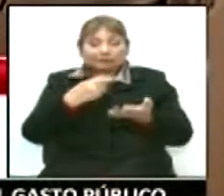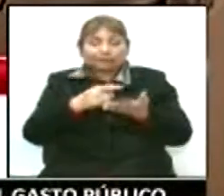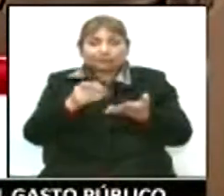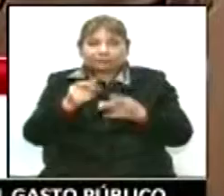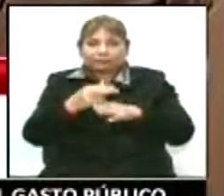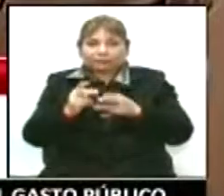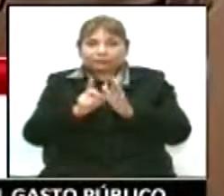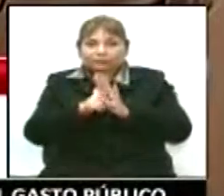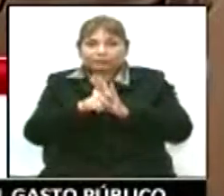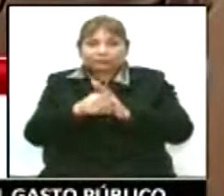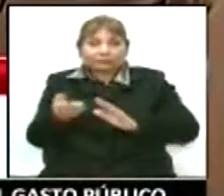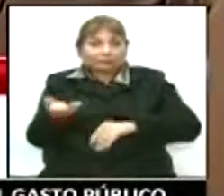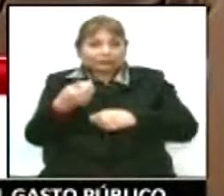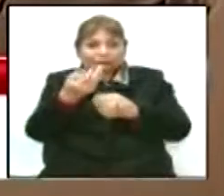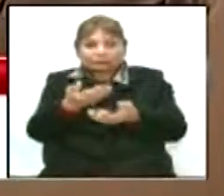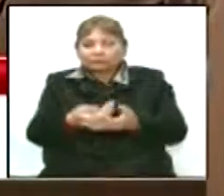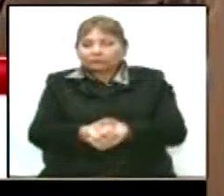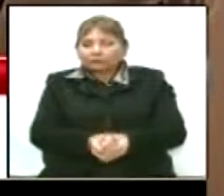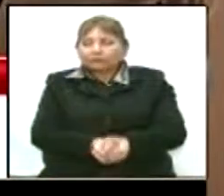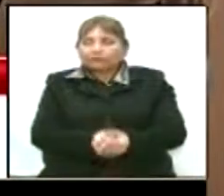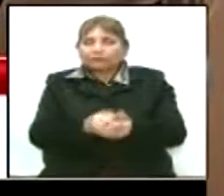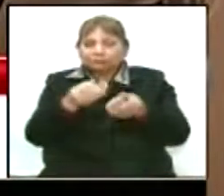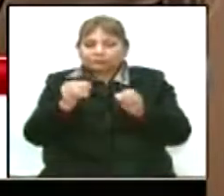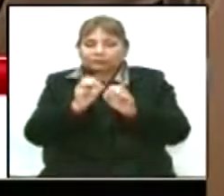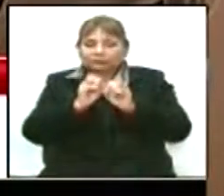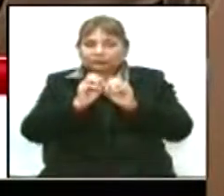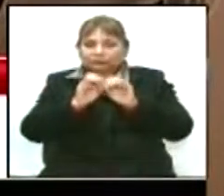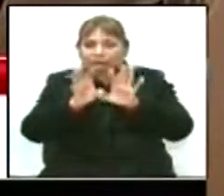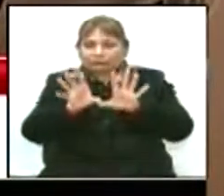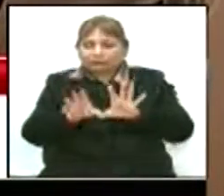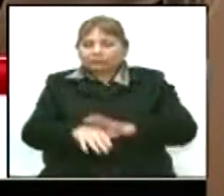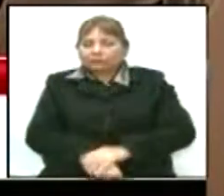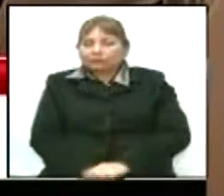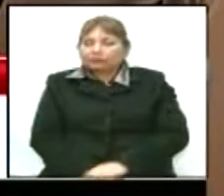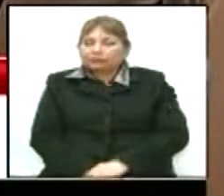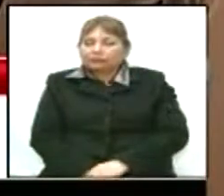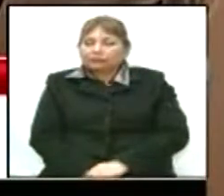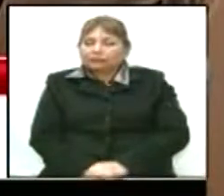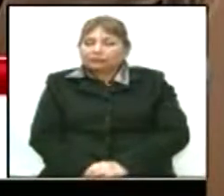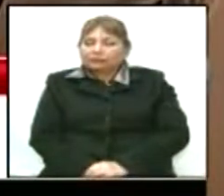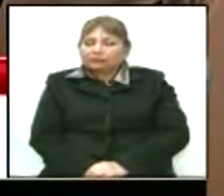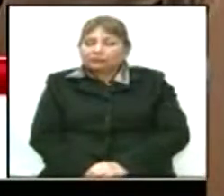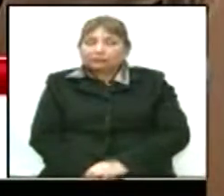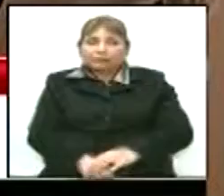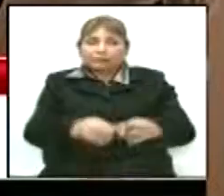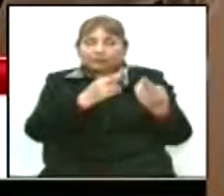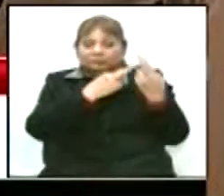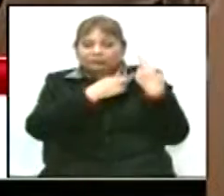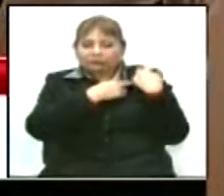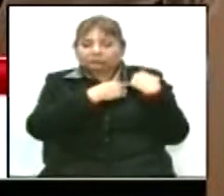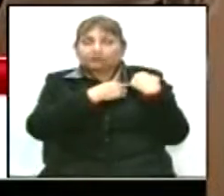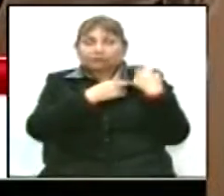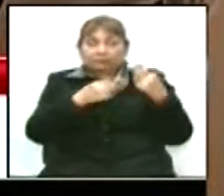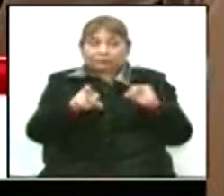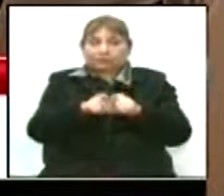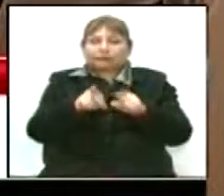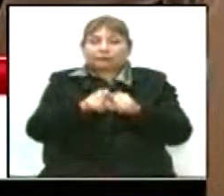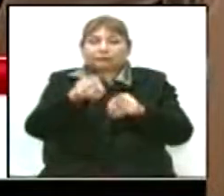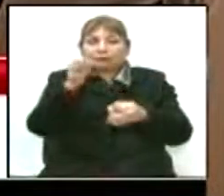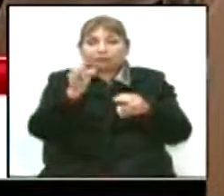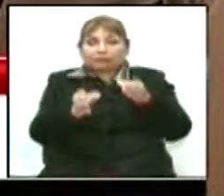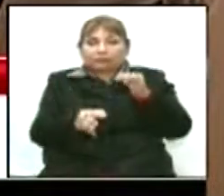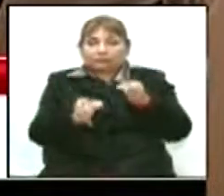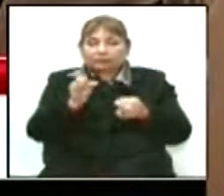momentos, y en aras sobre todo de la transparencia y de la responsabilidad también de la Comisión de